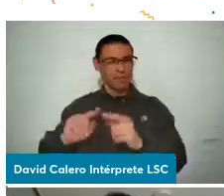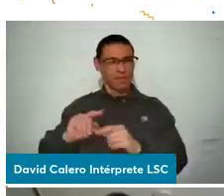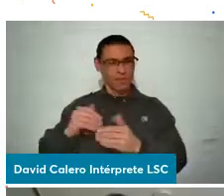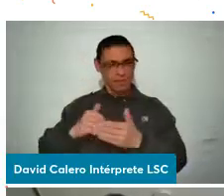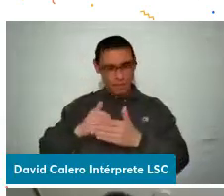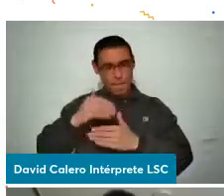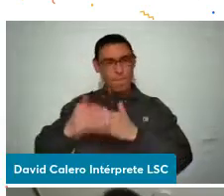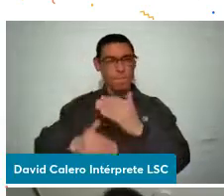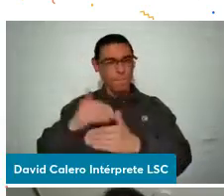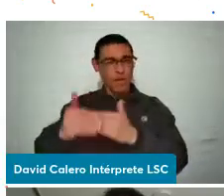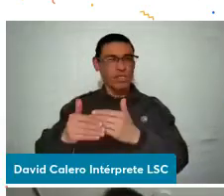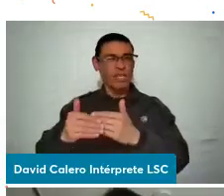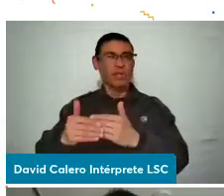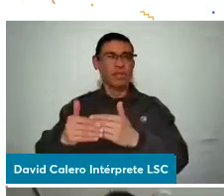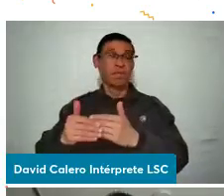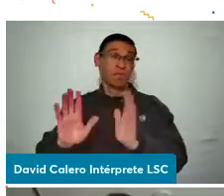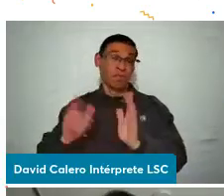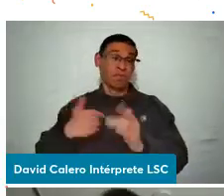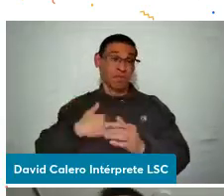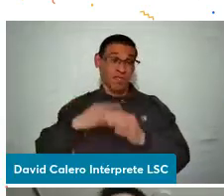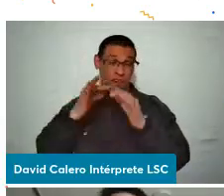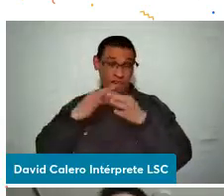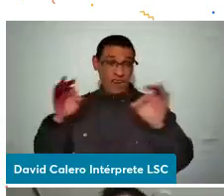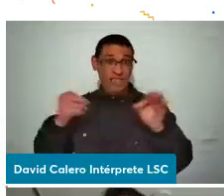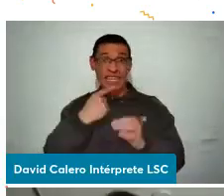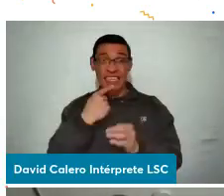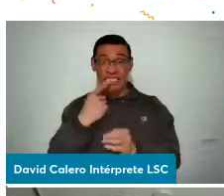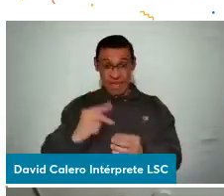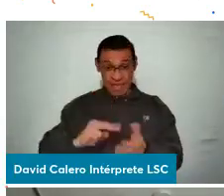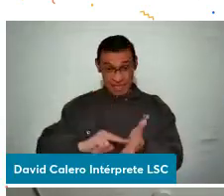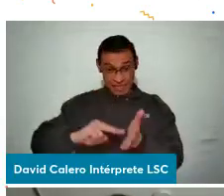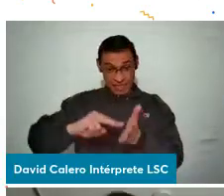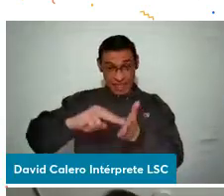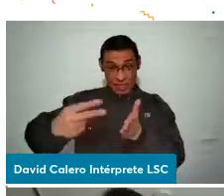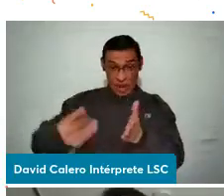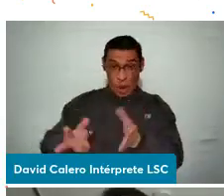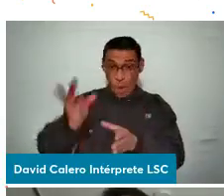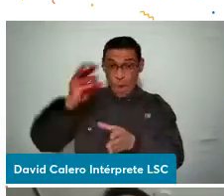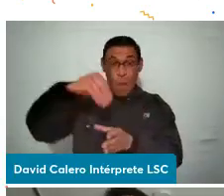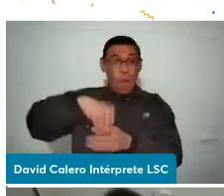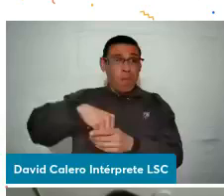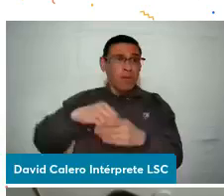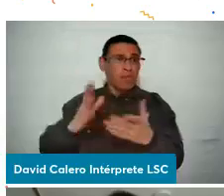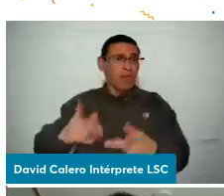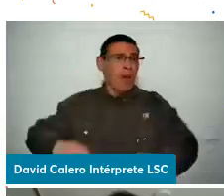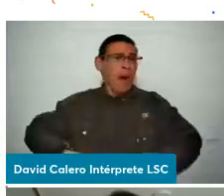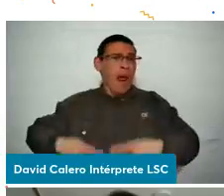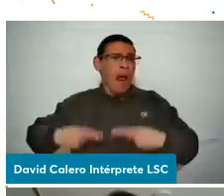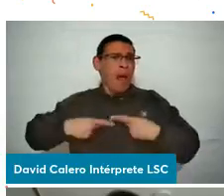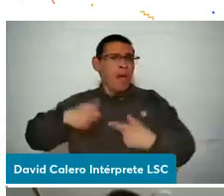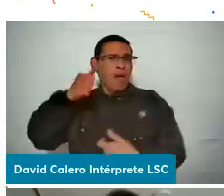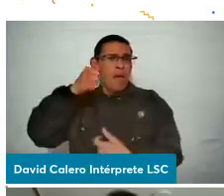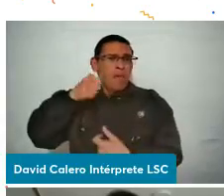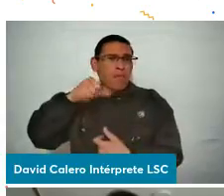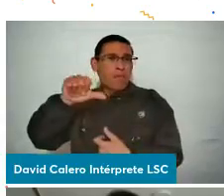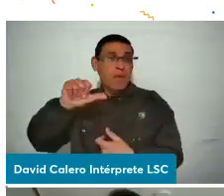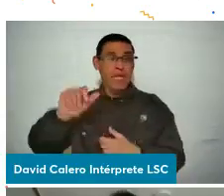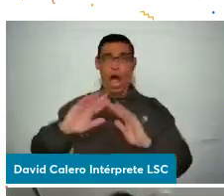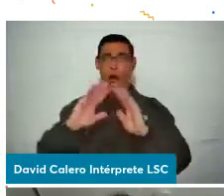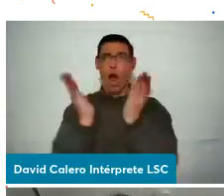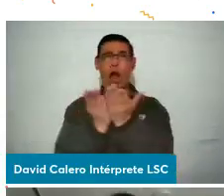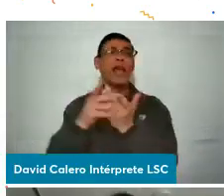estudiantes. Y mi frase sería que la tecnología es parte de la cotidianidad y la escuela no puede estar lejos de ella.